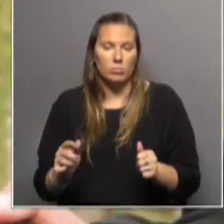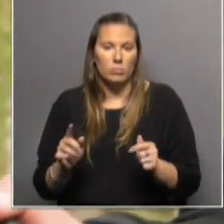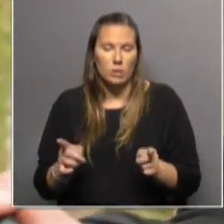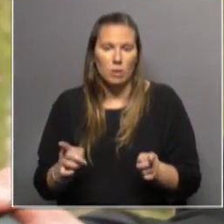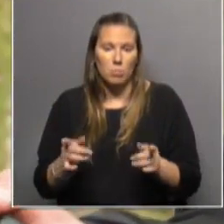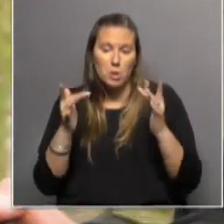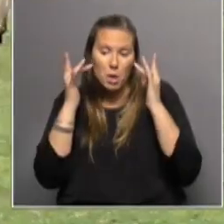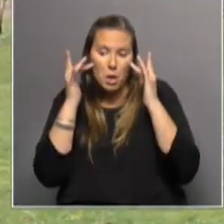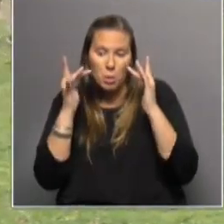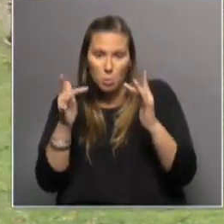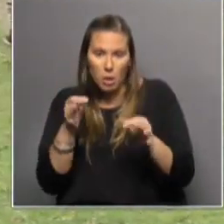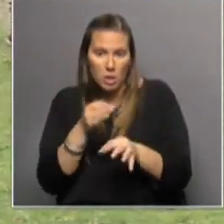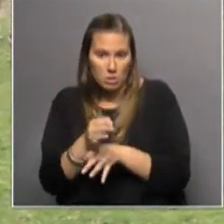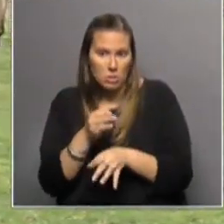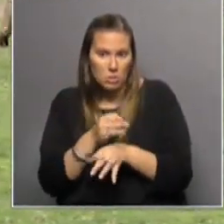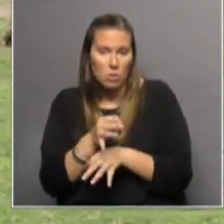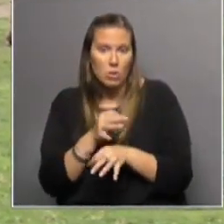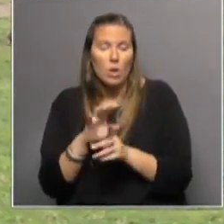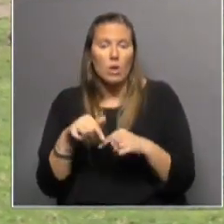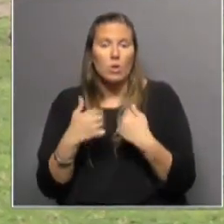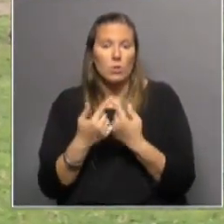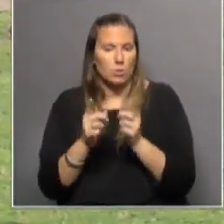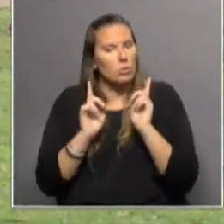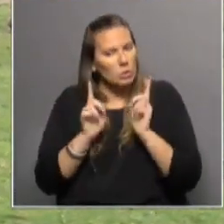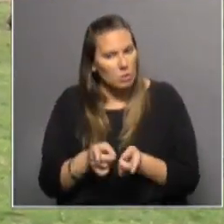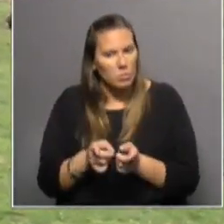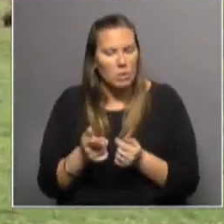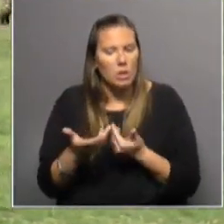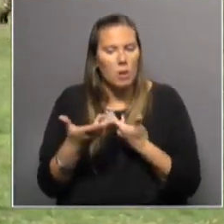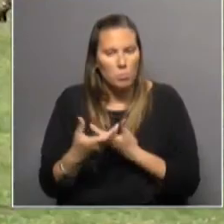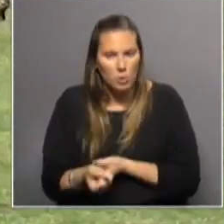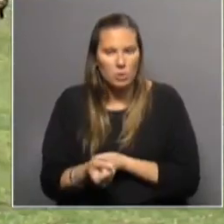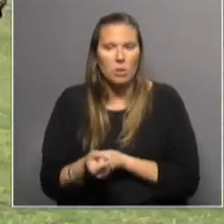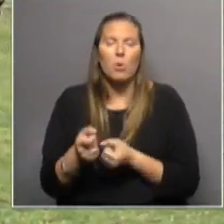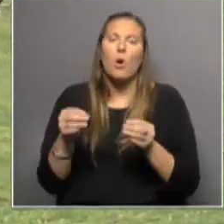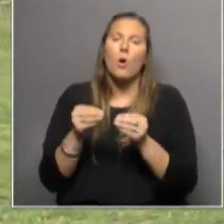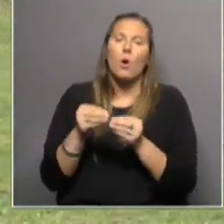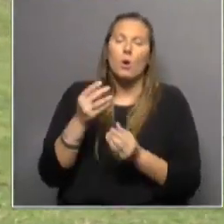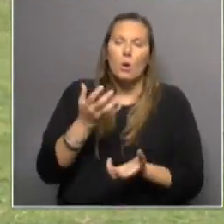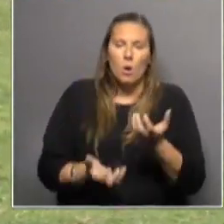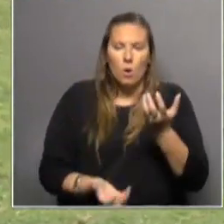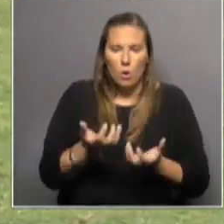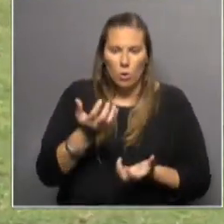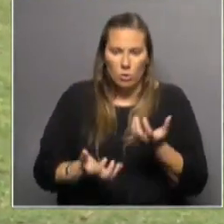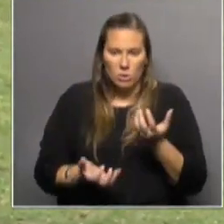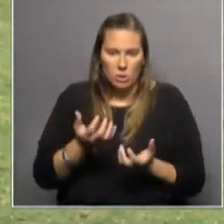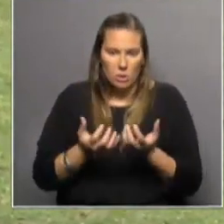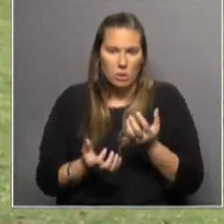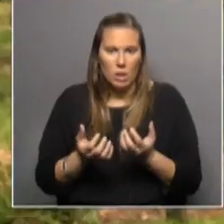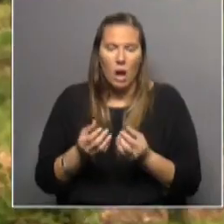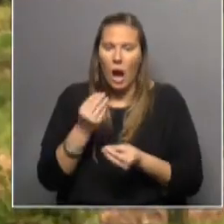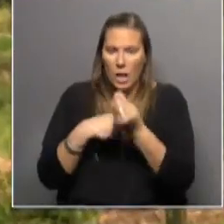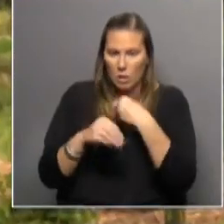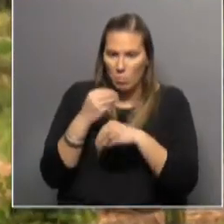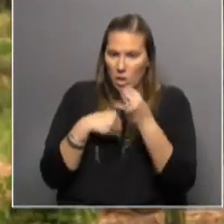ambiental, nosotros formamos parte de eso. Hay compañeros en la cocina que se encargan de todo el manejo de los